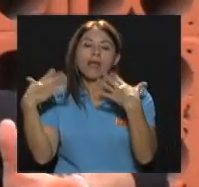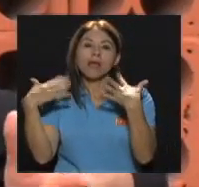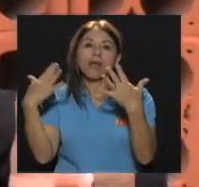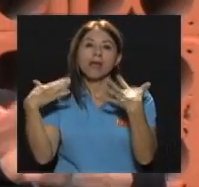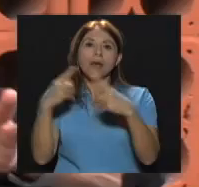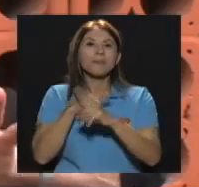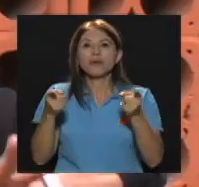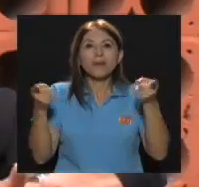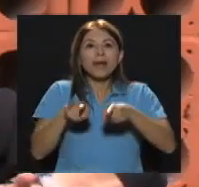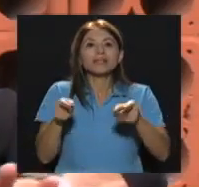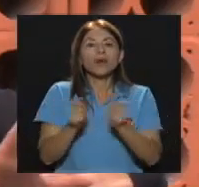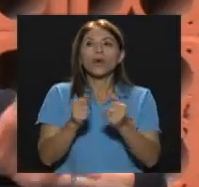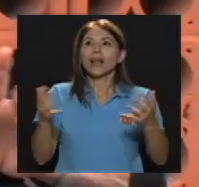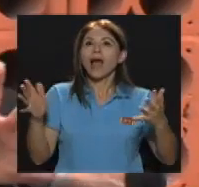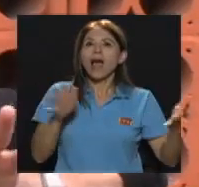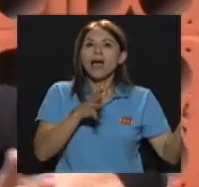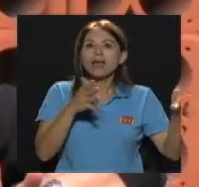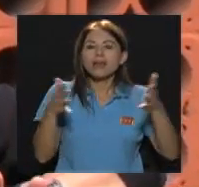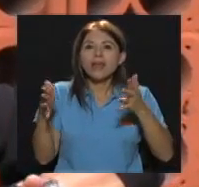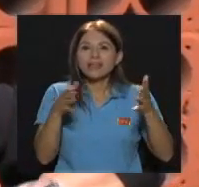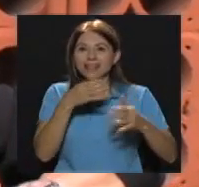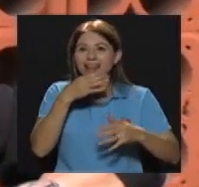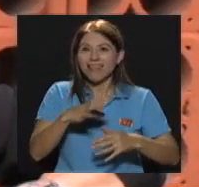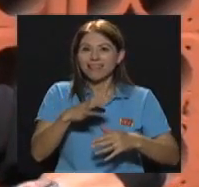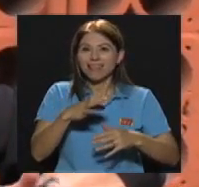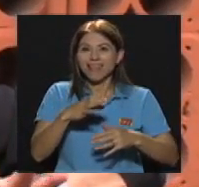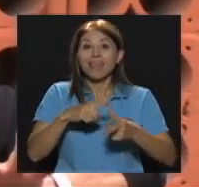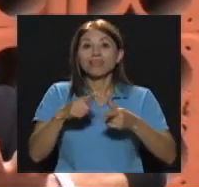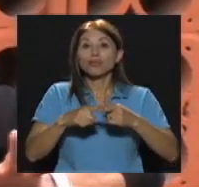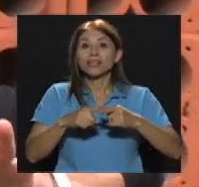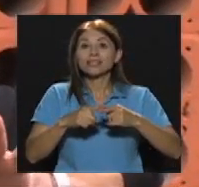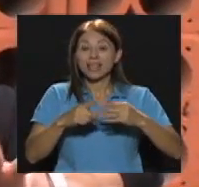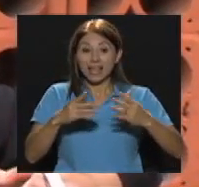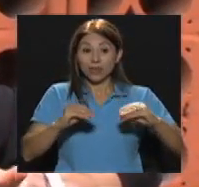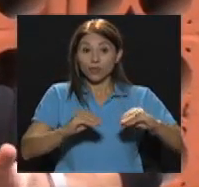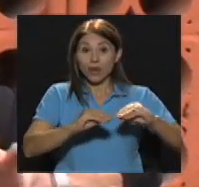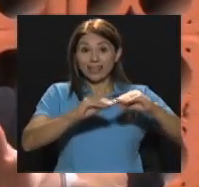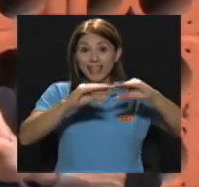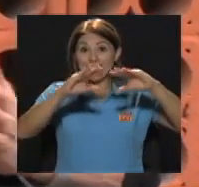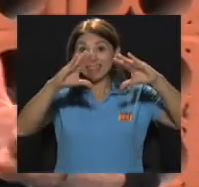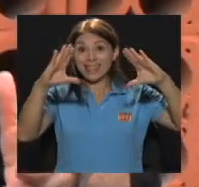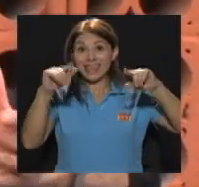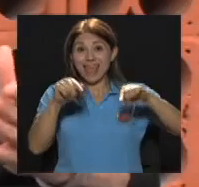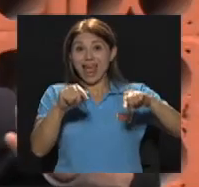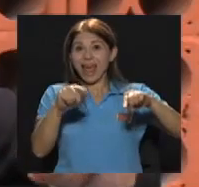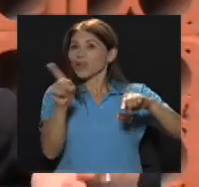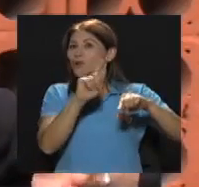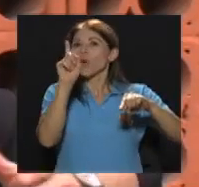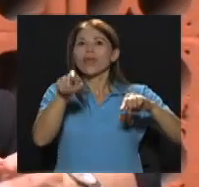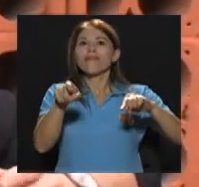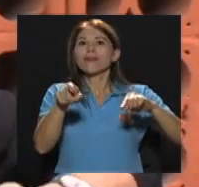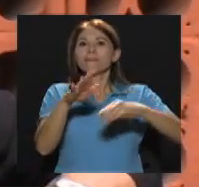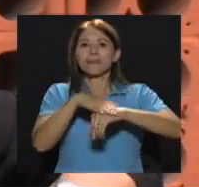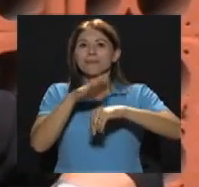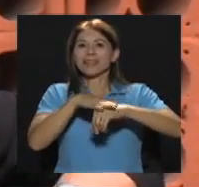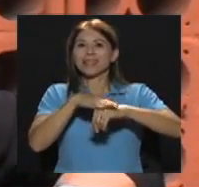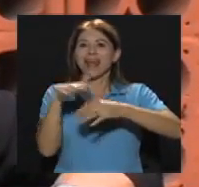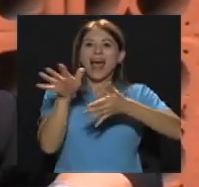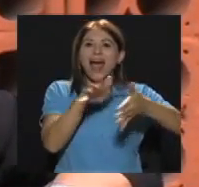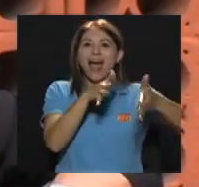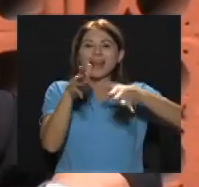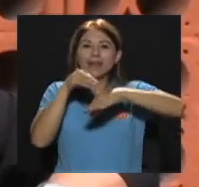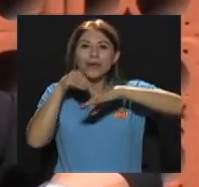caliente, entonces durante el día no se debe ventilar las casas. Las casas se deben de ventilar a partir de determinada hora, cuando